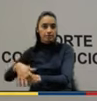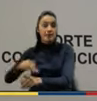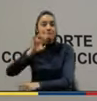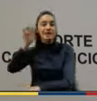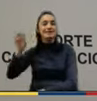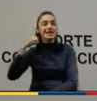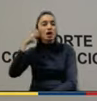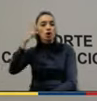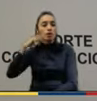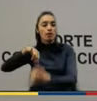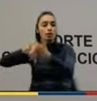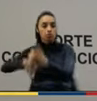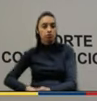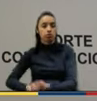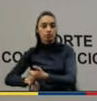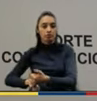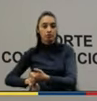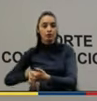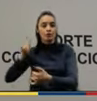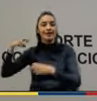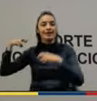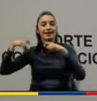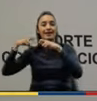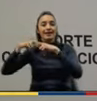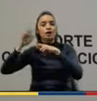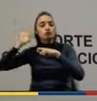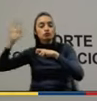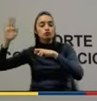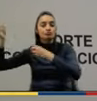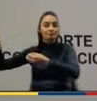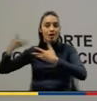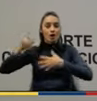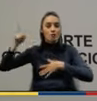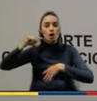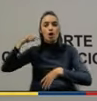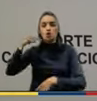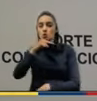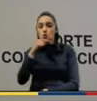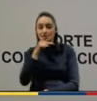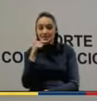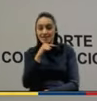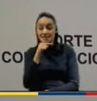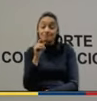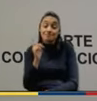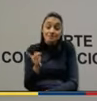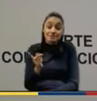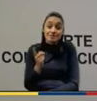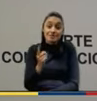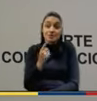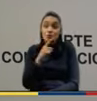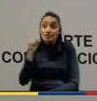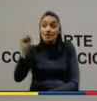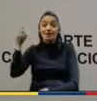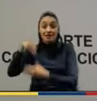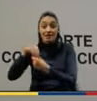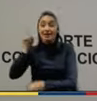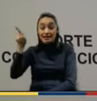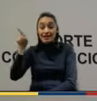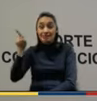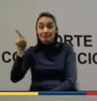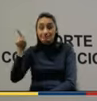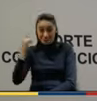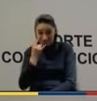volvieran dependientes de la oferta energética rusa. Es viable que se utilicen estos instrumentos por organizaciones que no tienen ningún interés en el